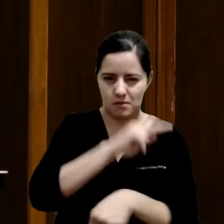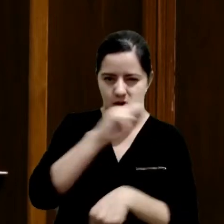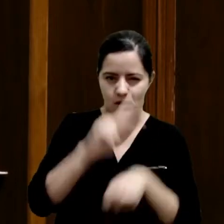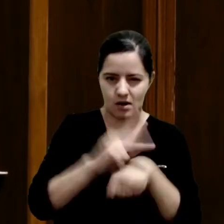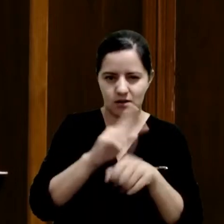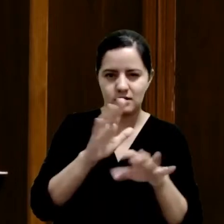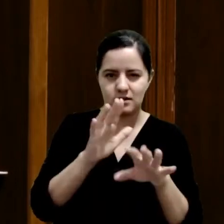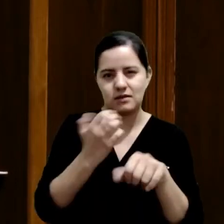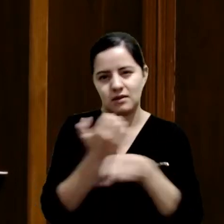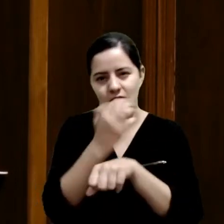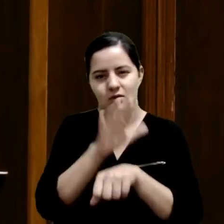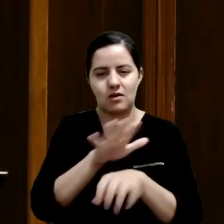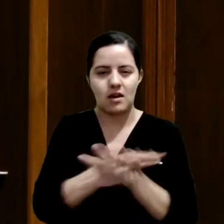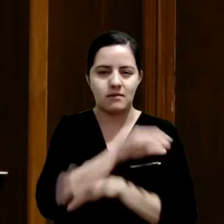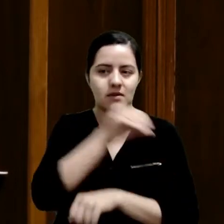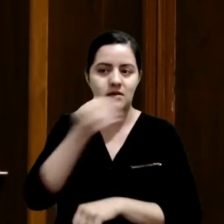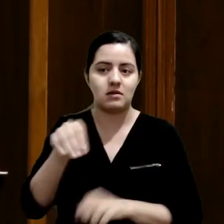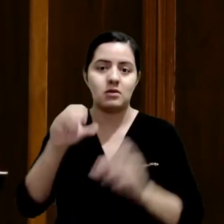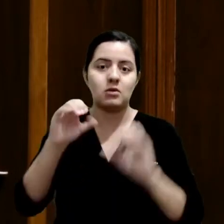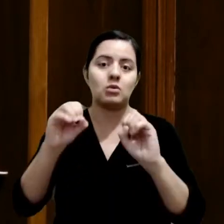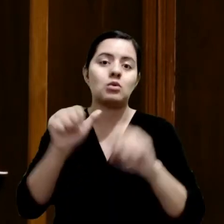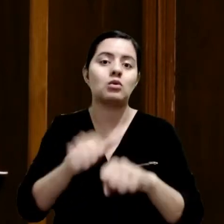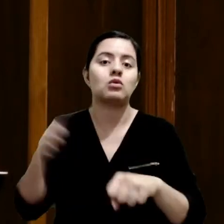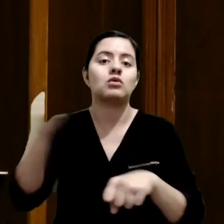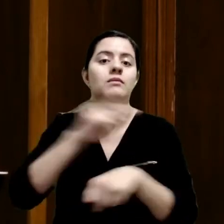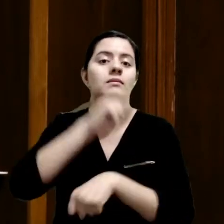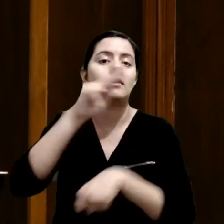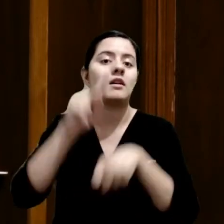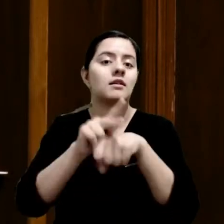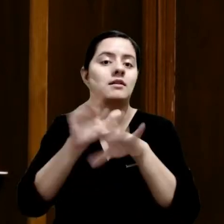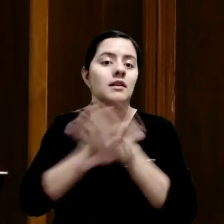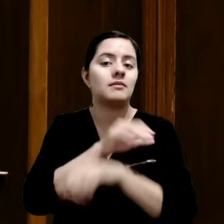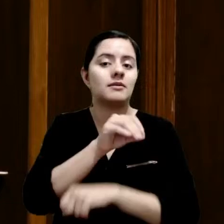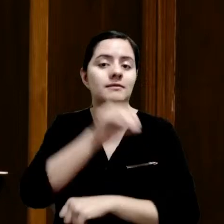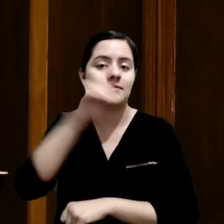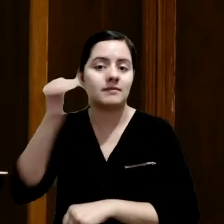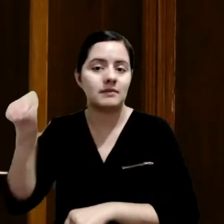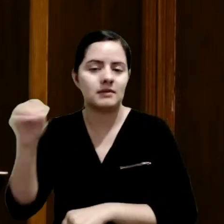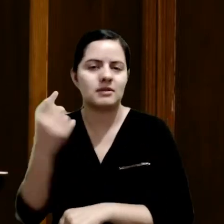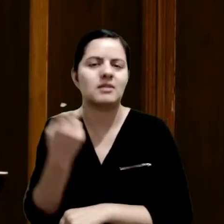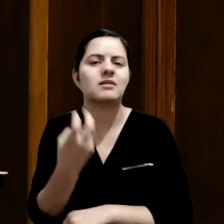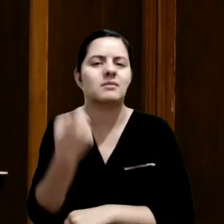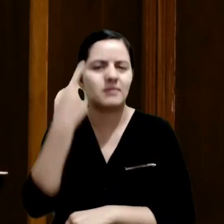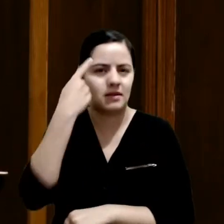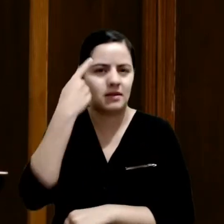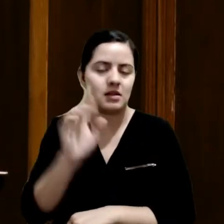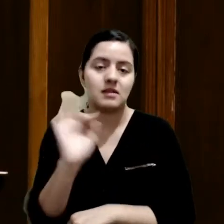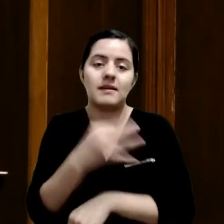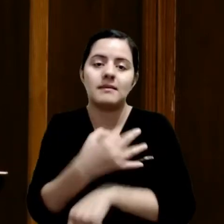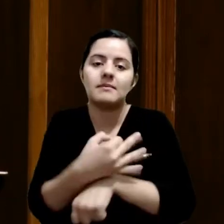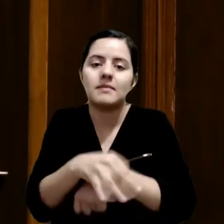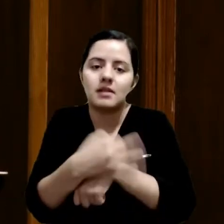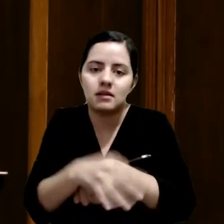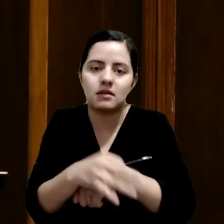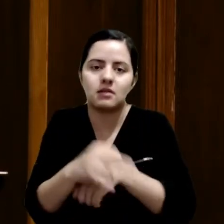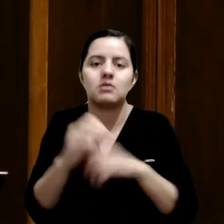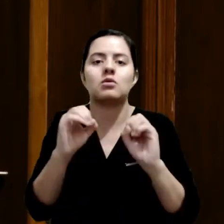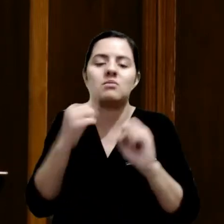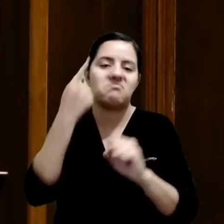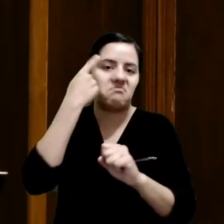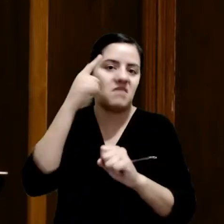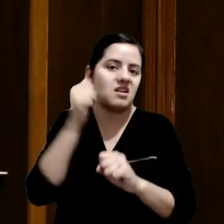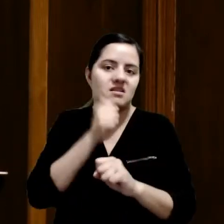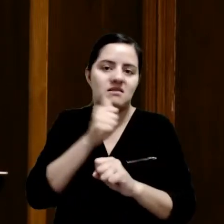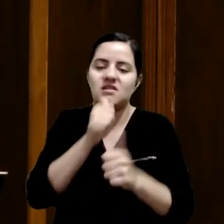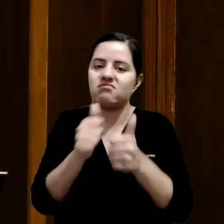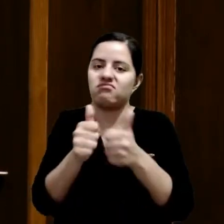se realizan con el propósito de establecerse temporal o permanentemente en el destino elegido,